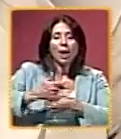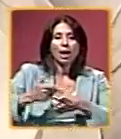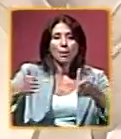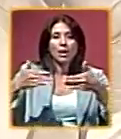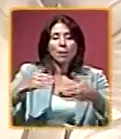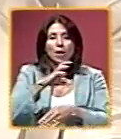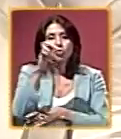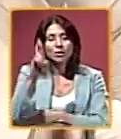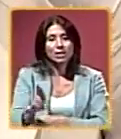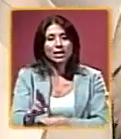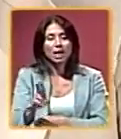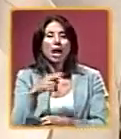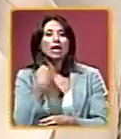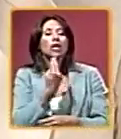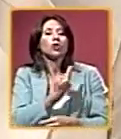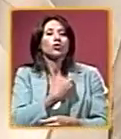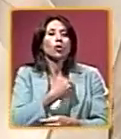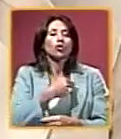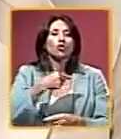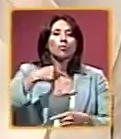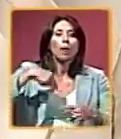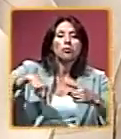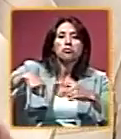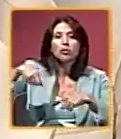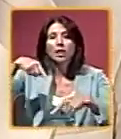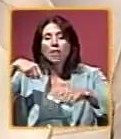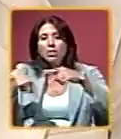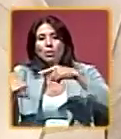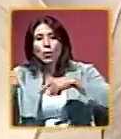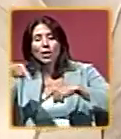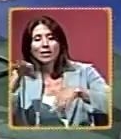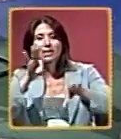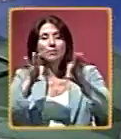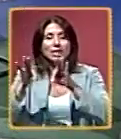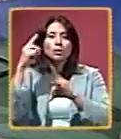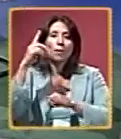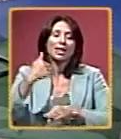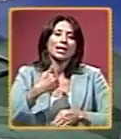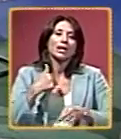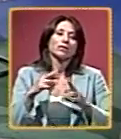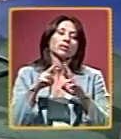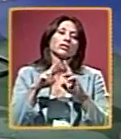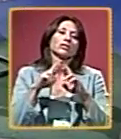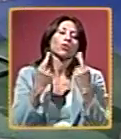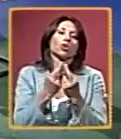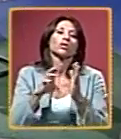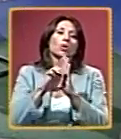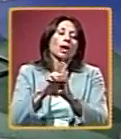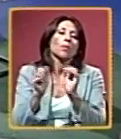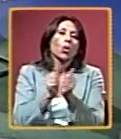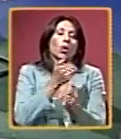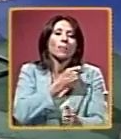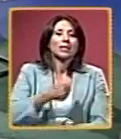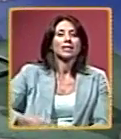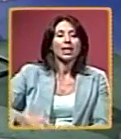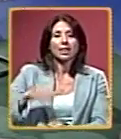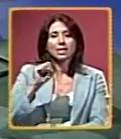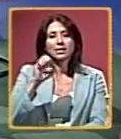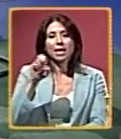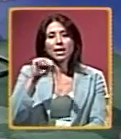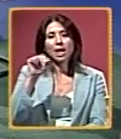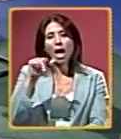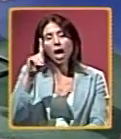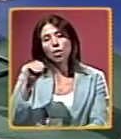nosotros nos vamos rotando en estas invitaciones para tener reuniones, por ejemplo, con el presidente del Senado, con